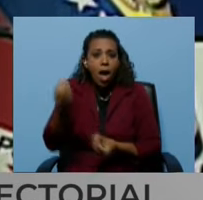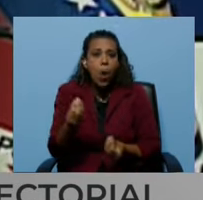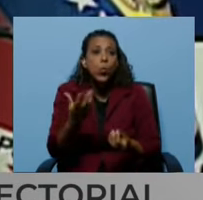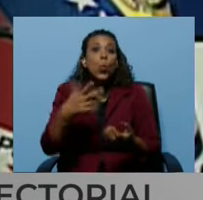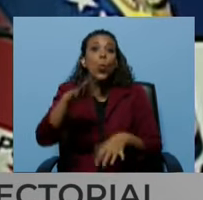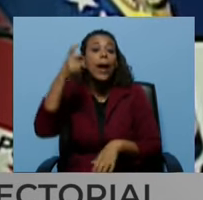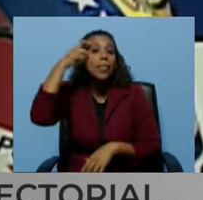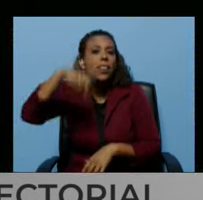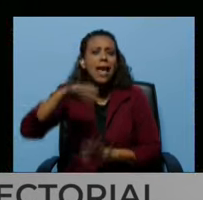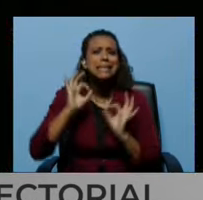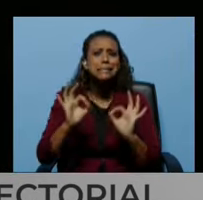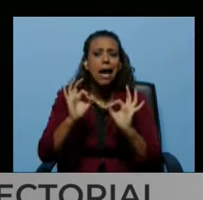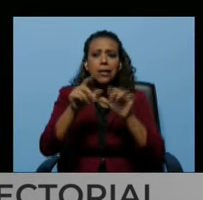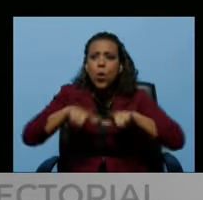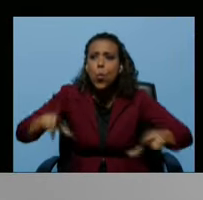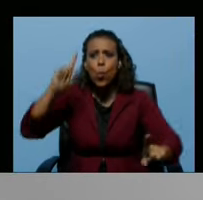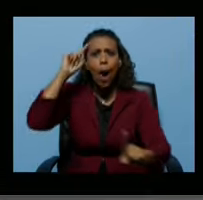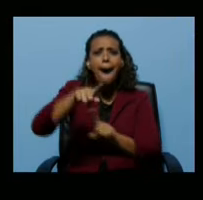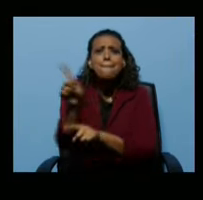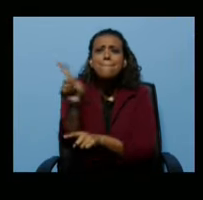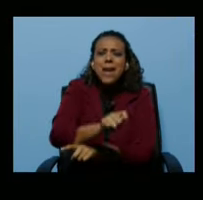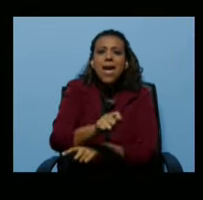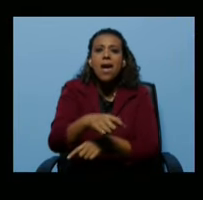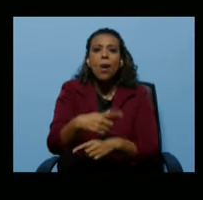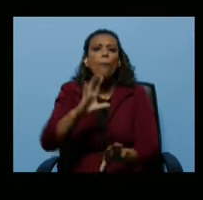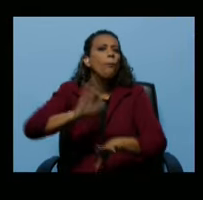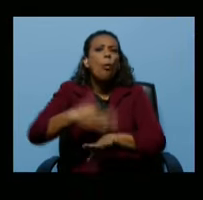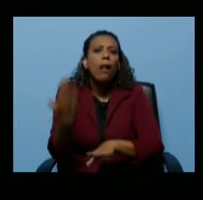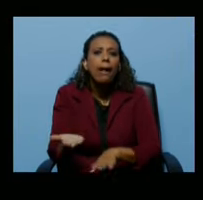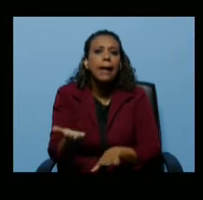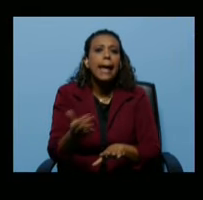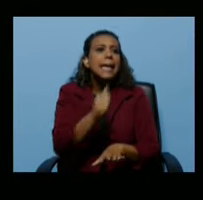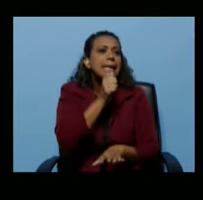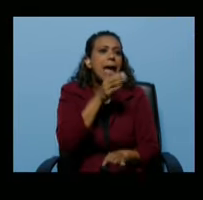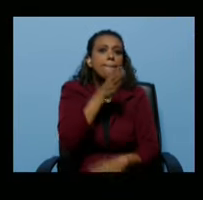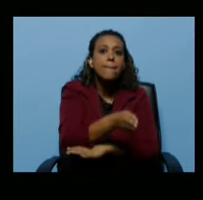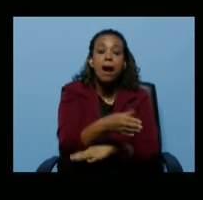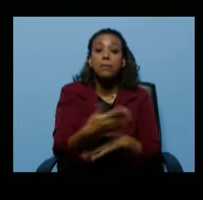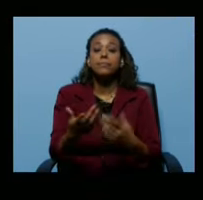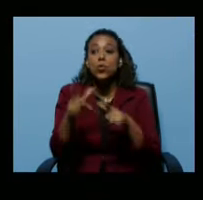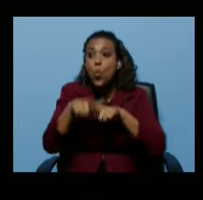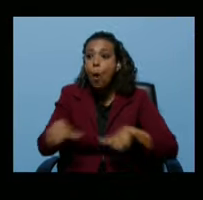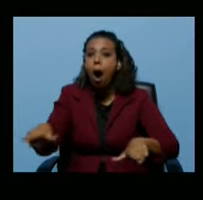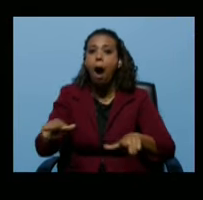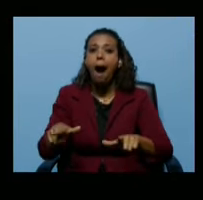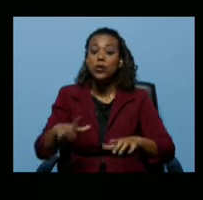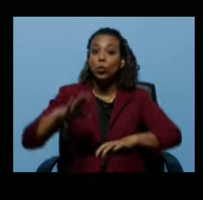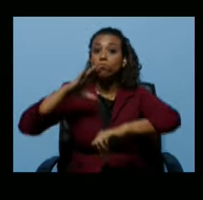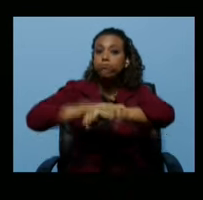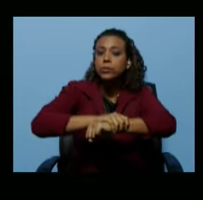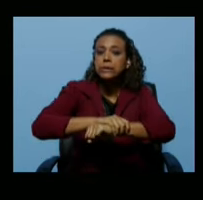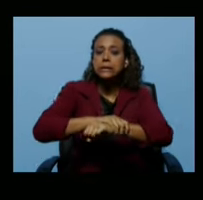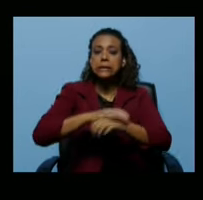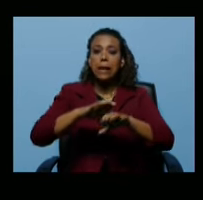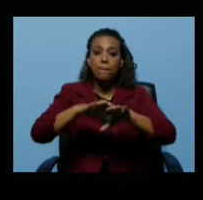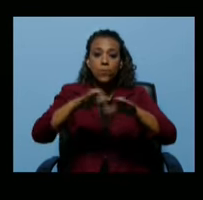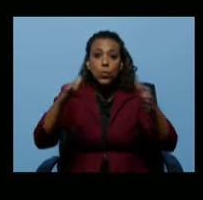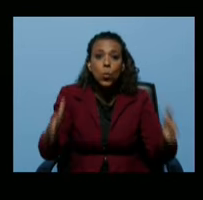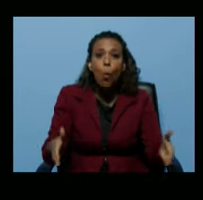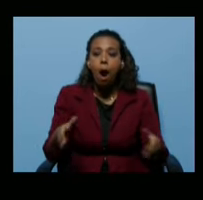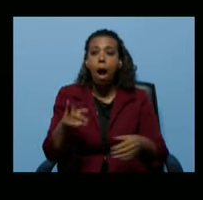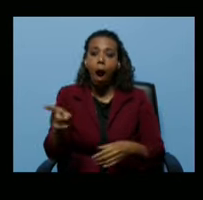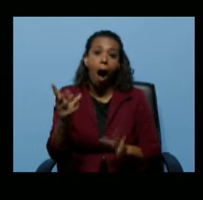los van a usar? ¿Con qué objetivo los van a usar? Y son detenidos,